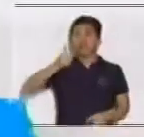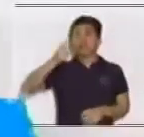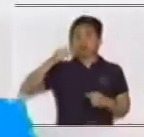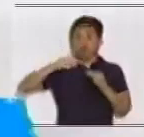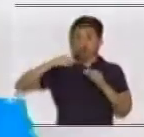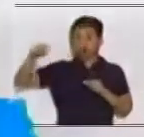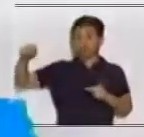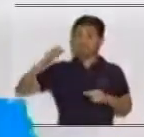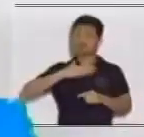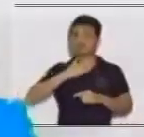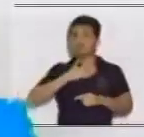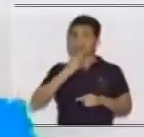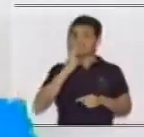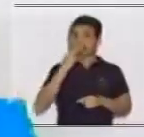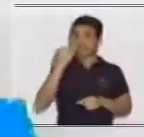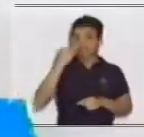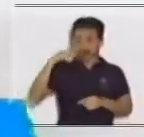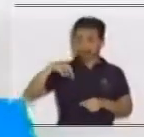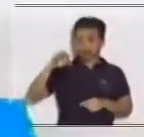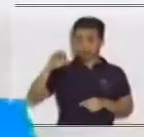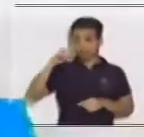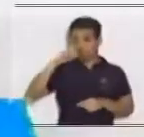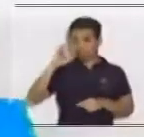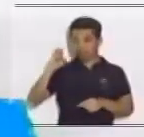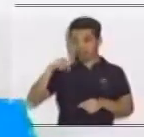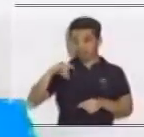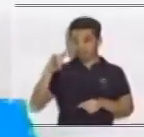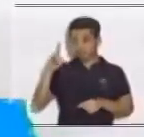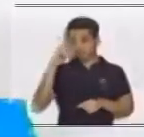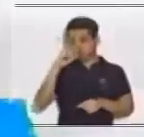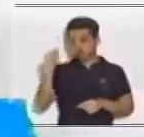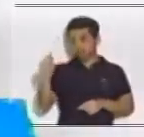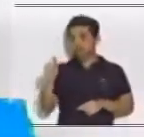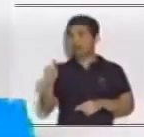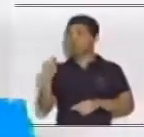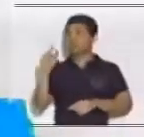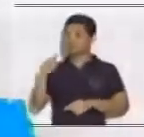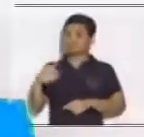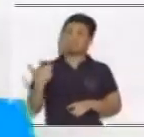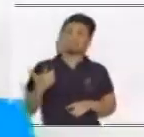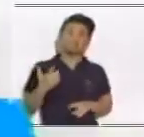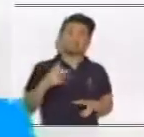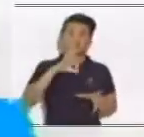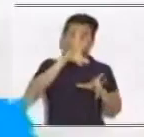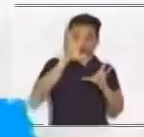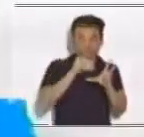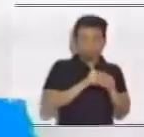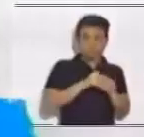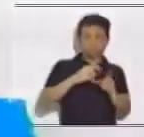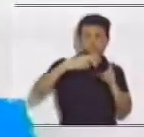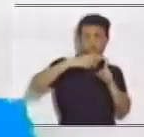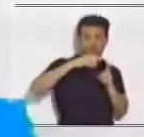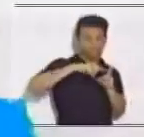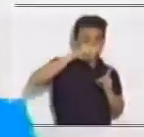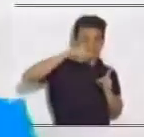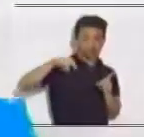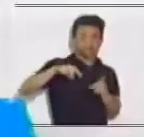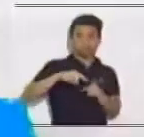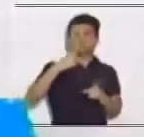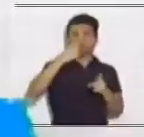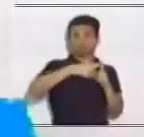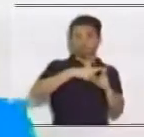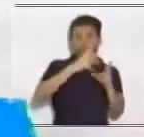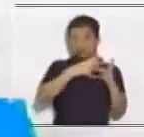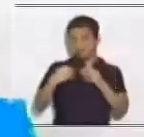los lados se llama hipotenusa, y es el resultado de la suma de los otros dos.